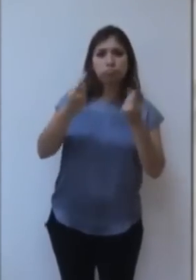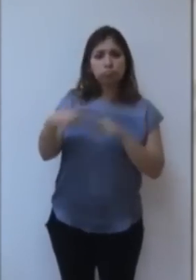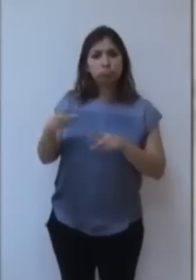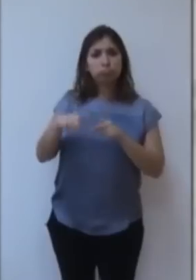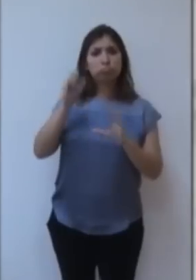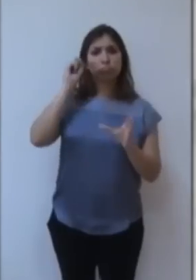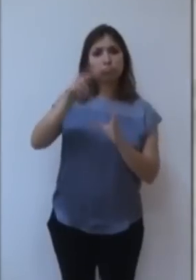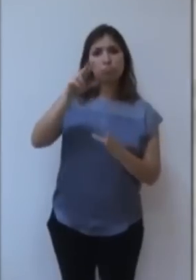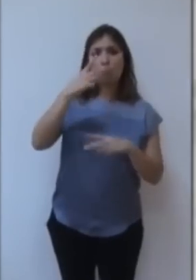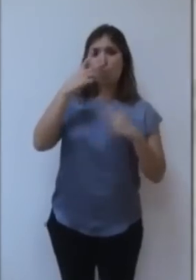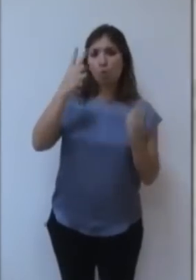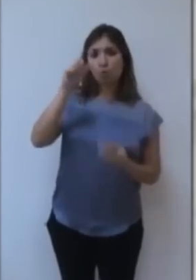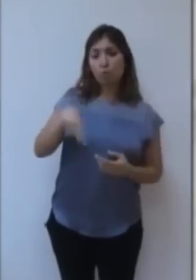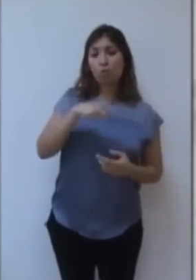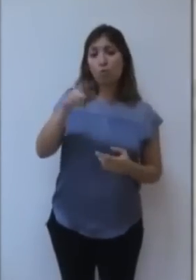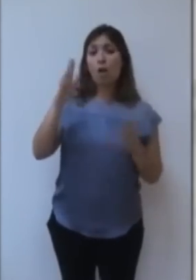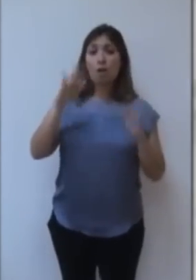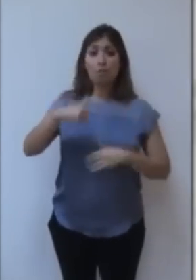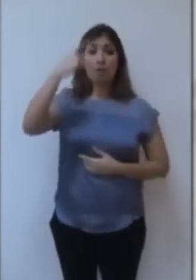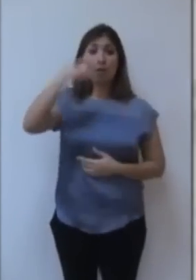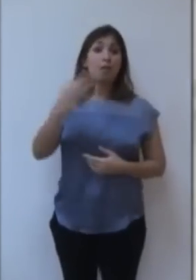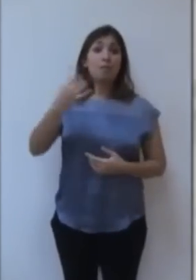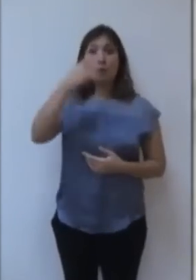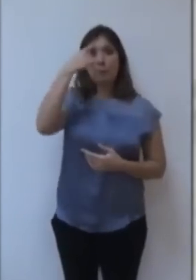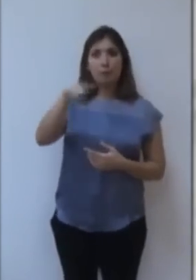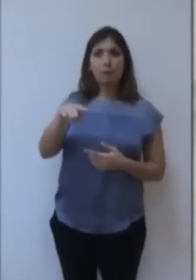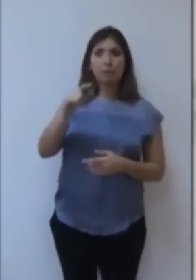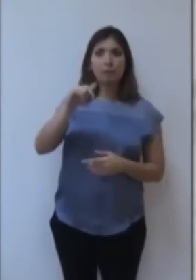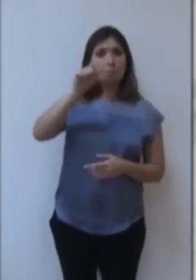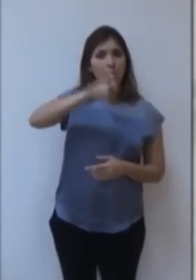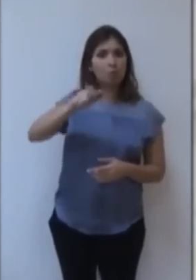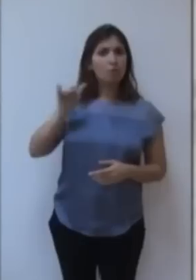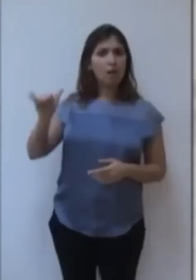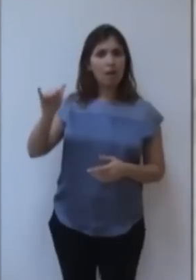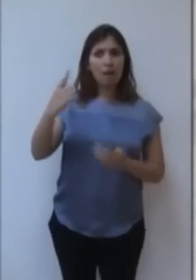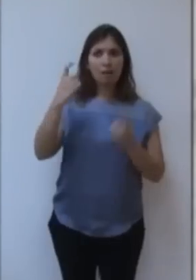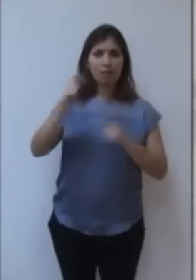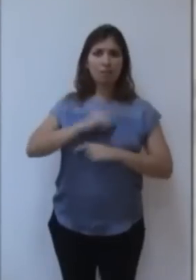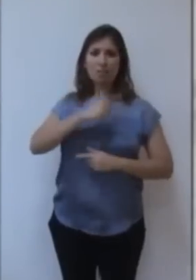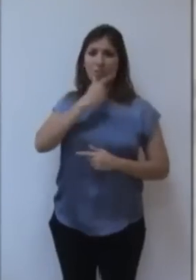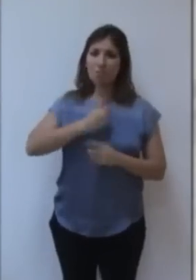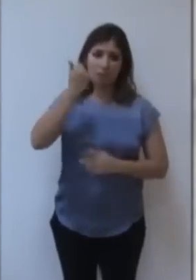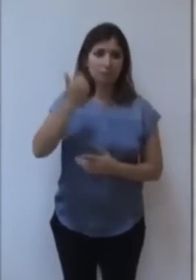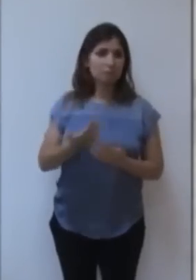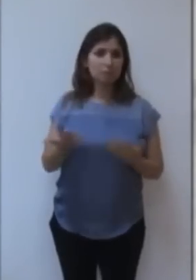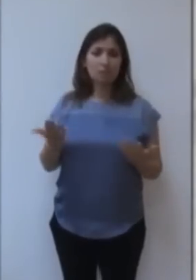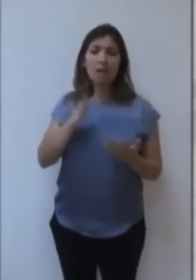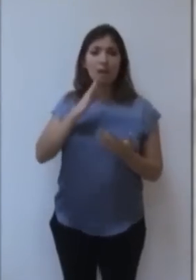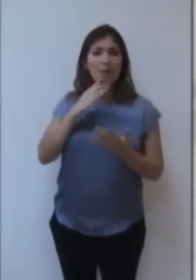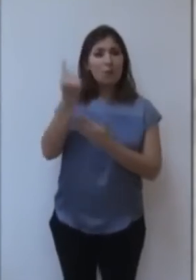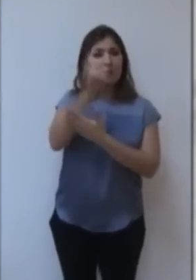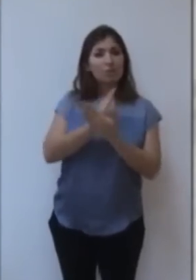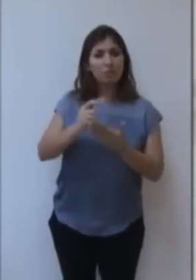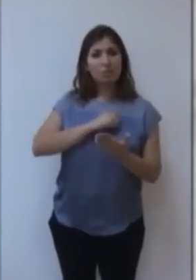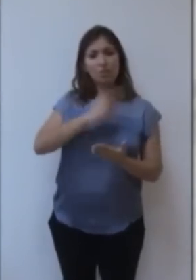es necesario que alguien tenga en cuenta que existen personas que necesitan que las cosas sean más sencillas, ¿no? En ese diseño,